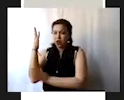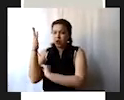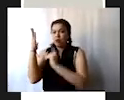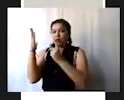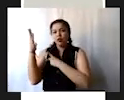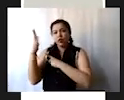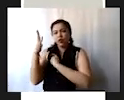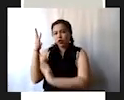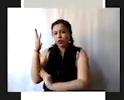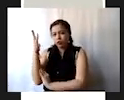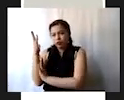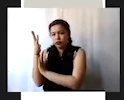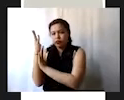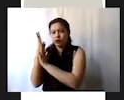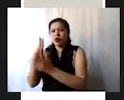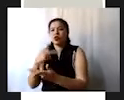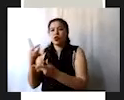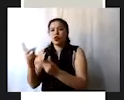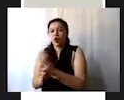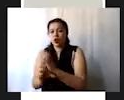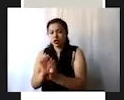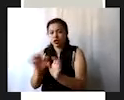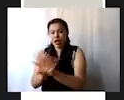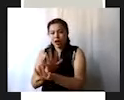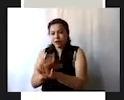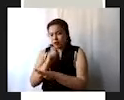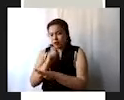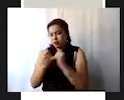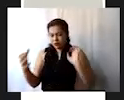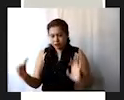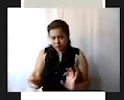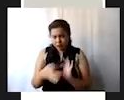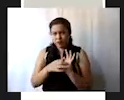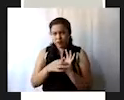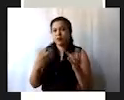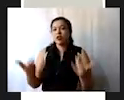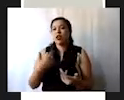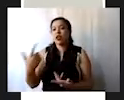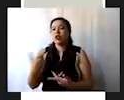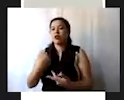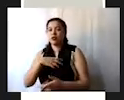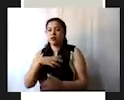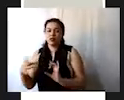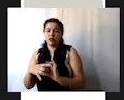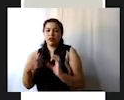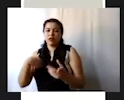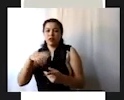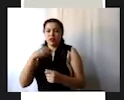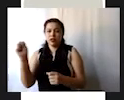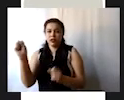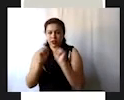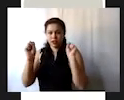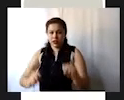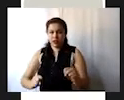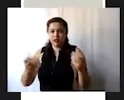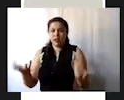y por supuesto nuestra relación con la naturaleza, es decir, como parte de un sistema. Y es